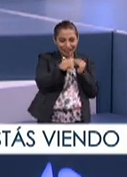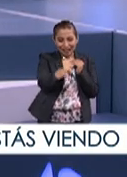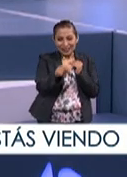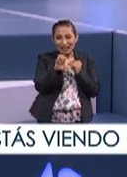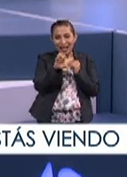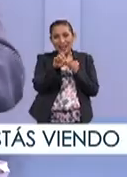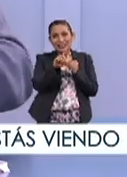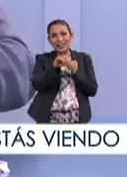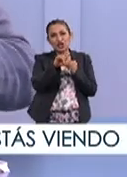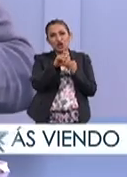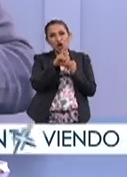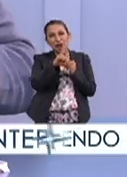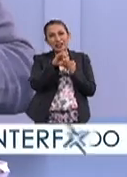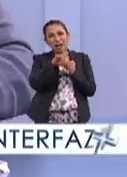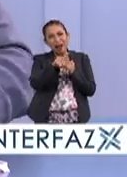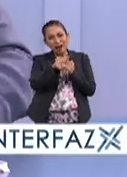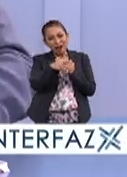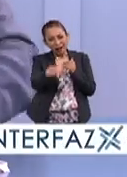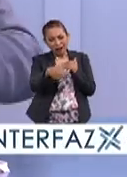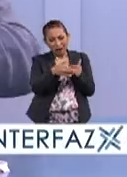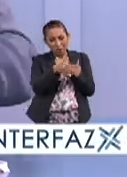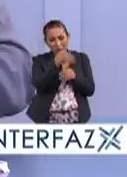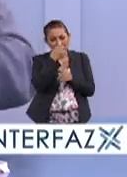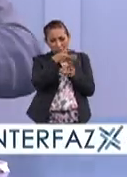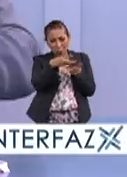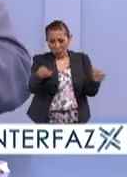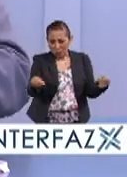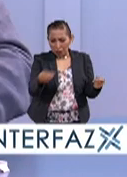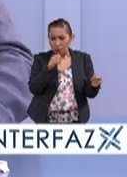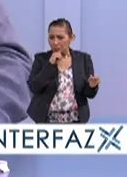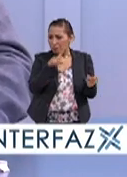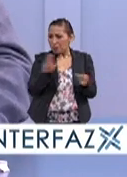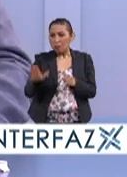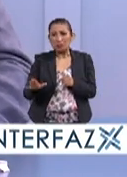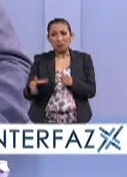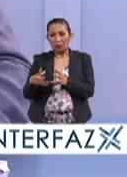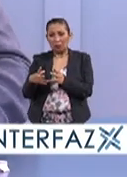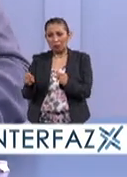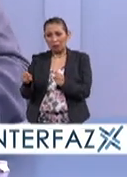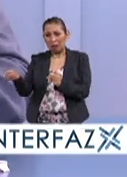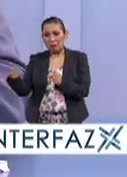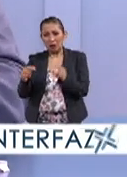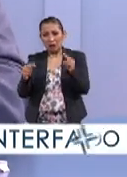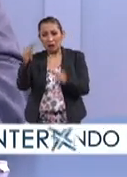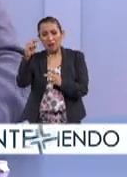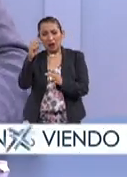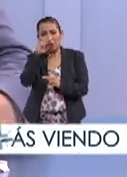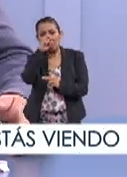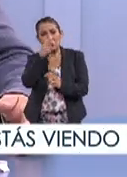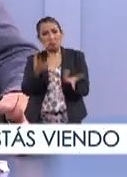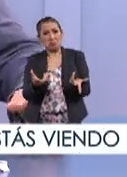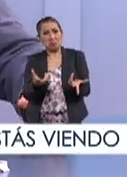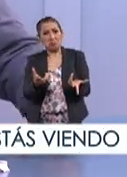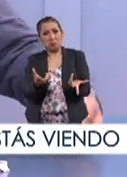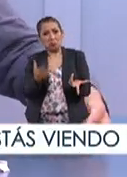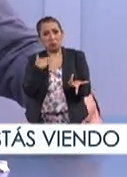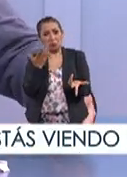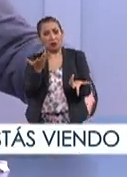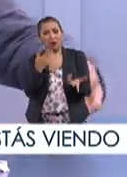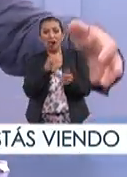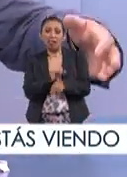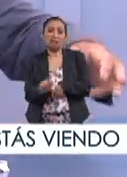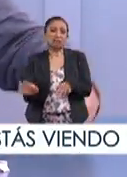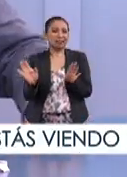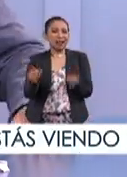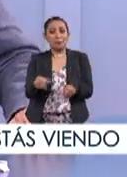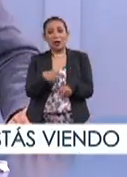la editorial, pues ha desaparecido también pues, el nivel de exigencia, ¿no?